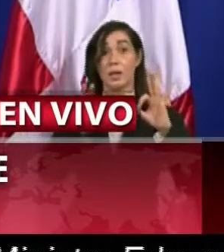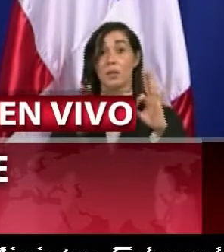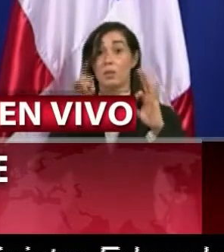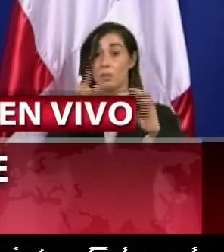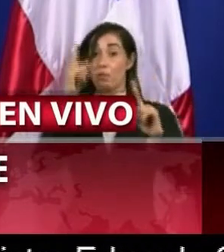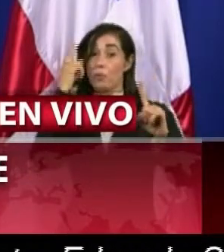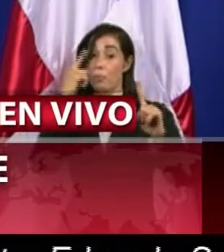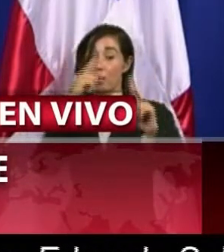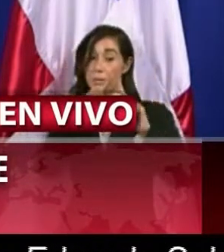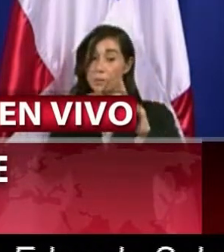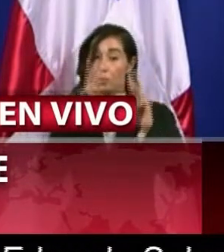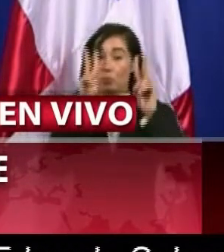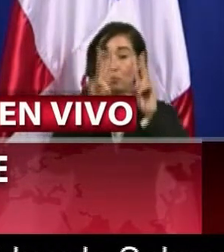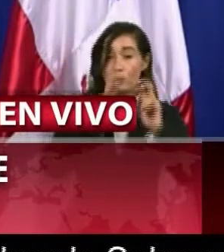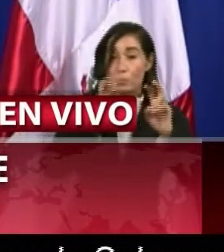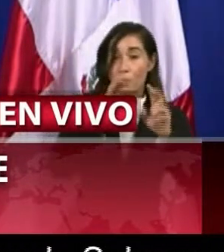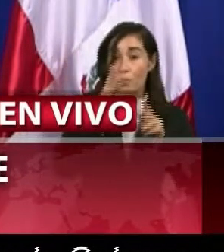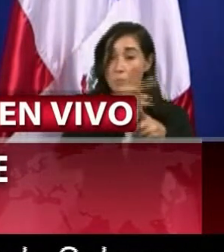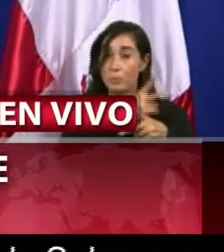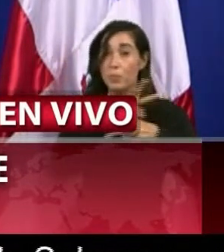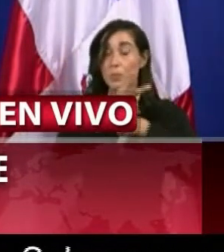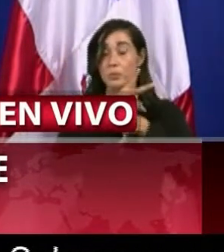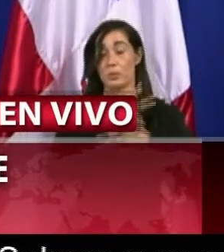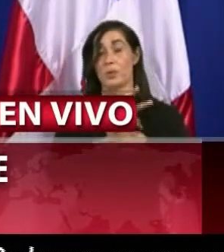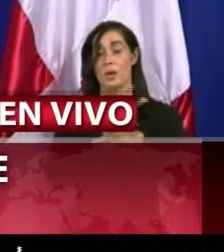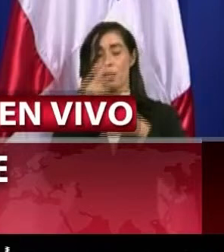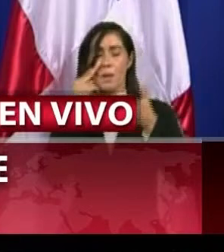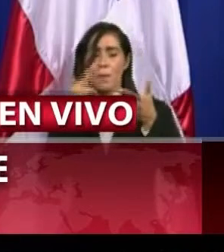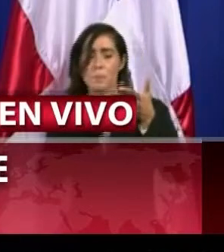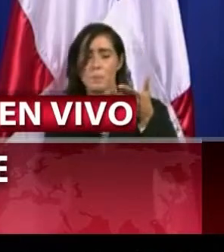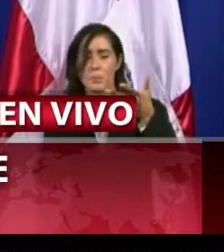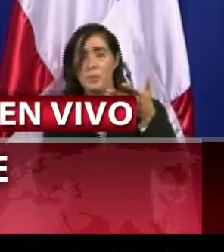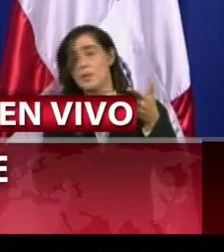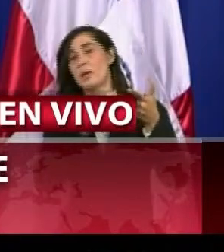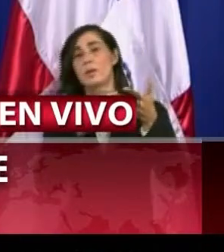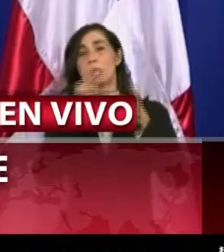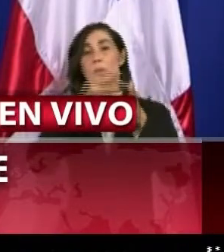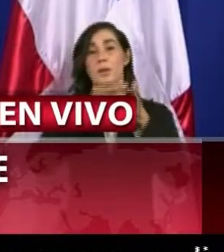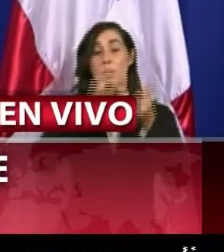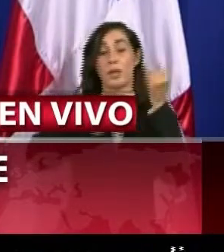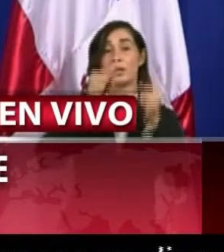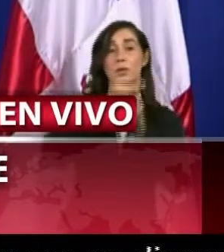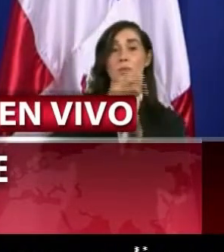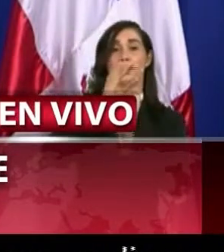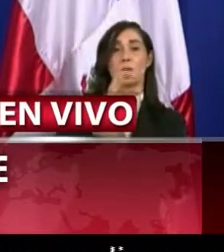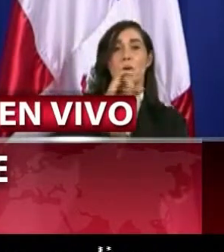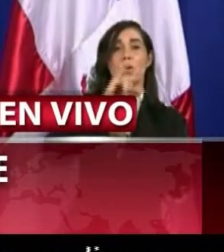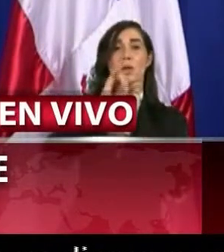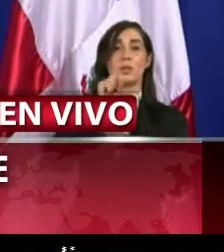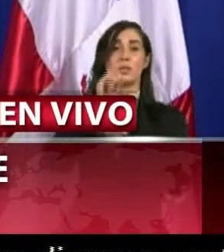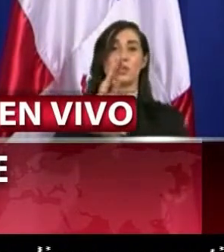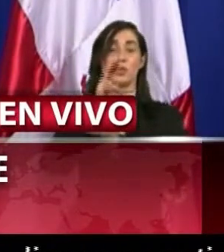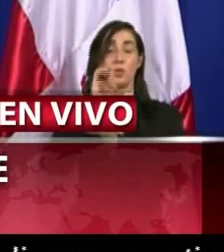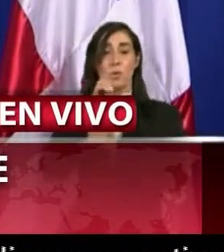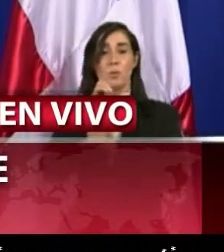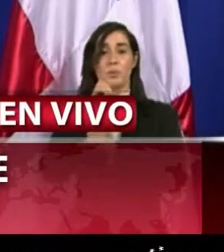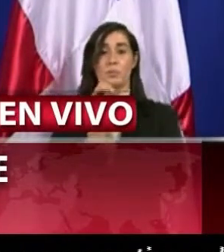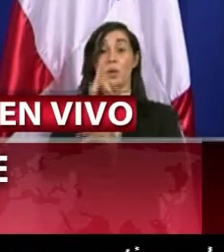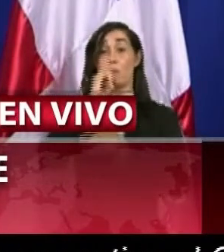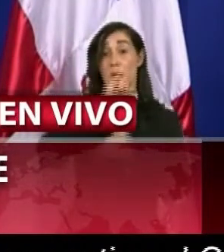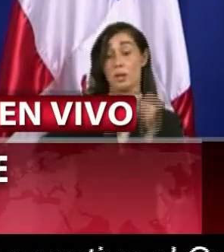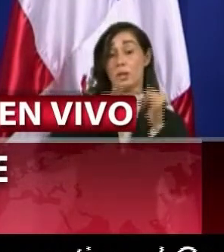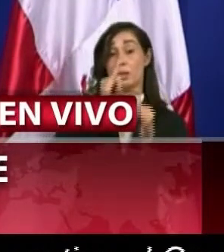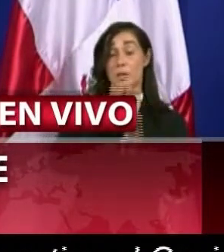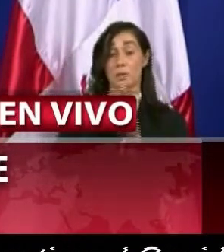objetiva, rigurosa, utilizando la base de datos del SIUBEN, una institución del Gabinete Social